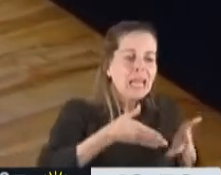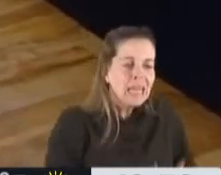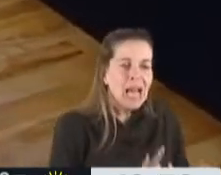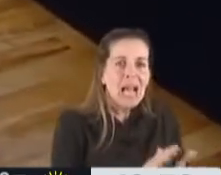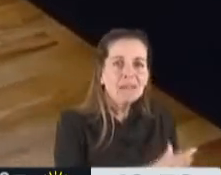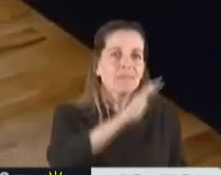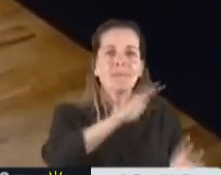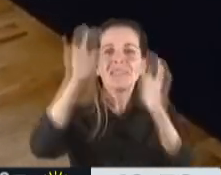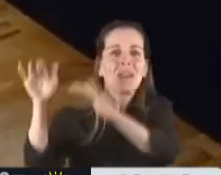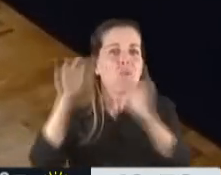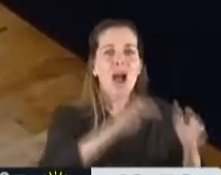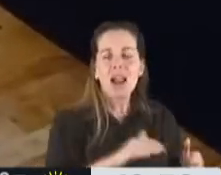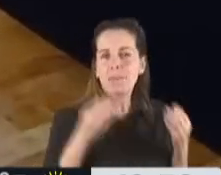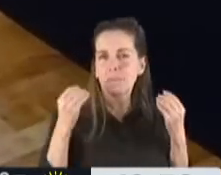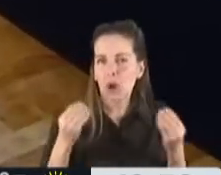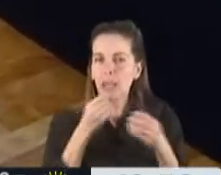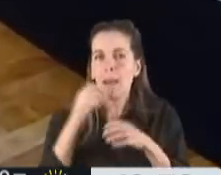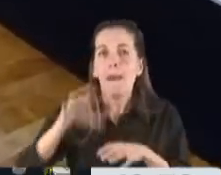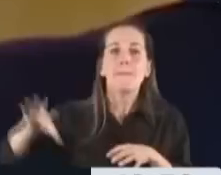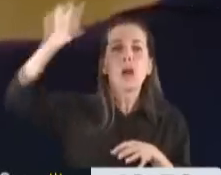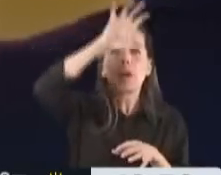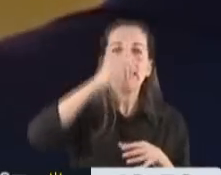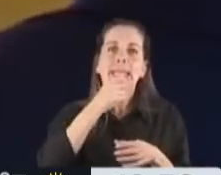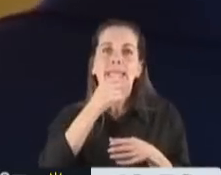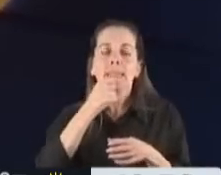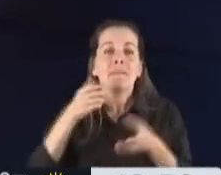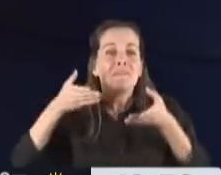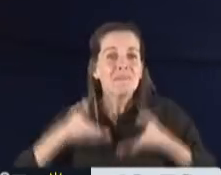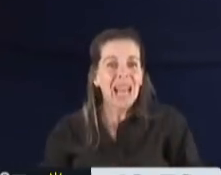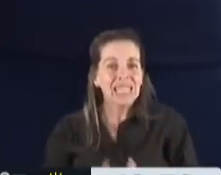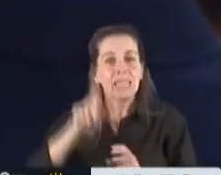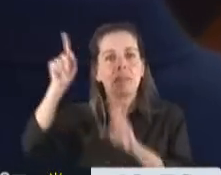para poder desarrollarse hay que hacer tantos kilómetros, tanta distancia.